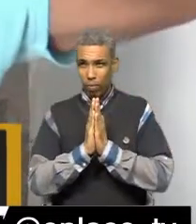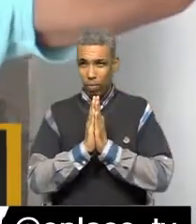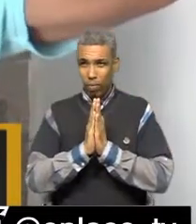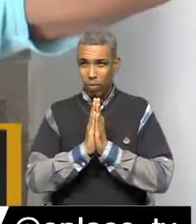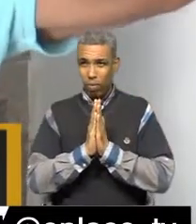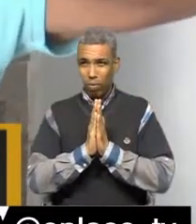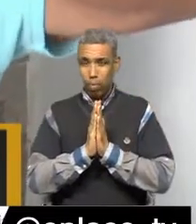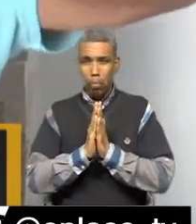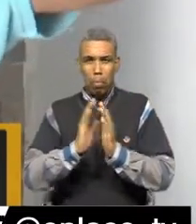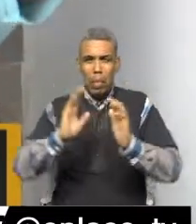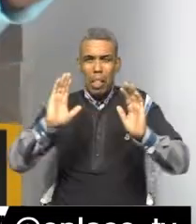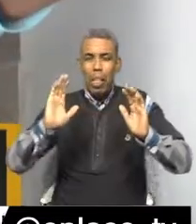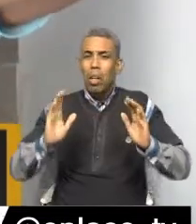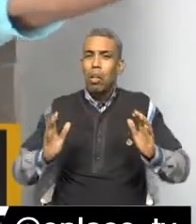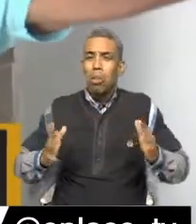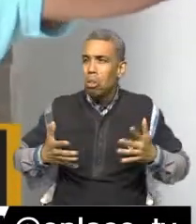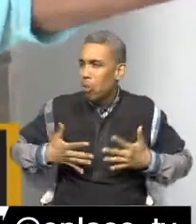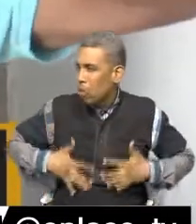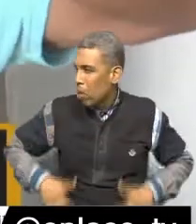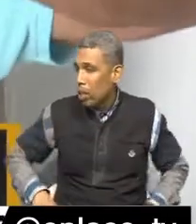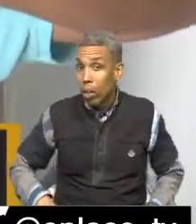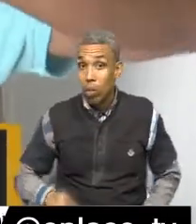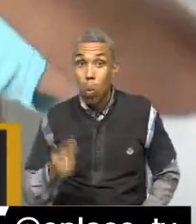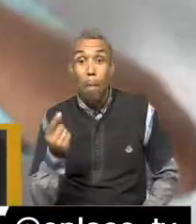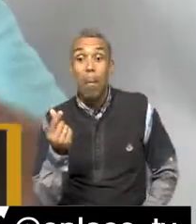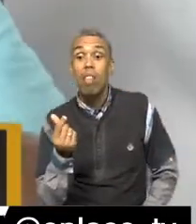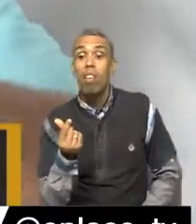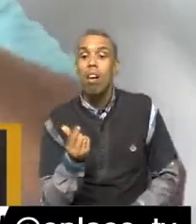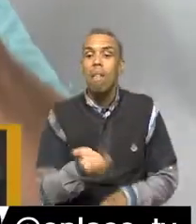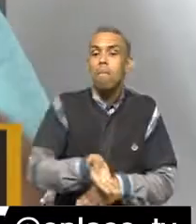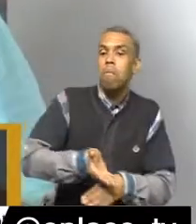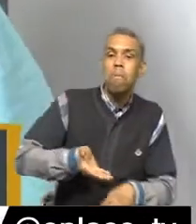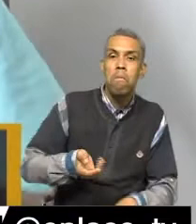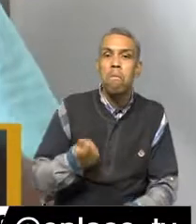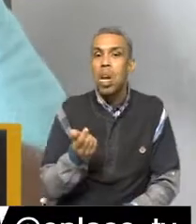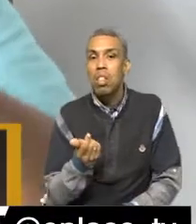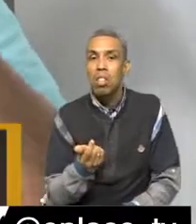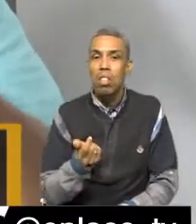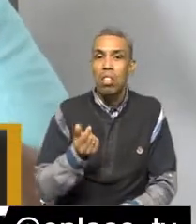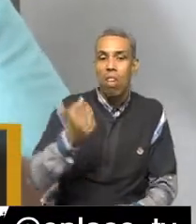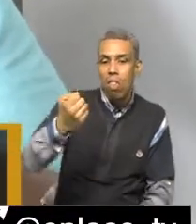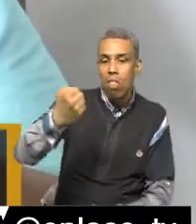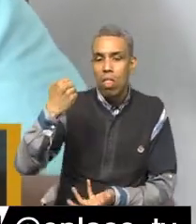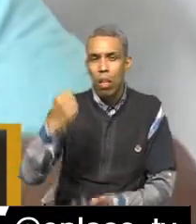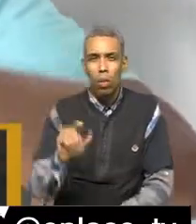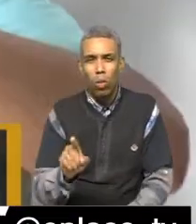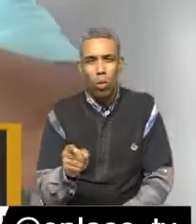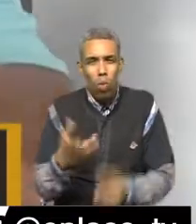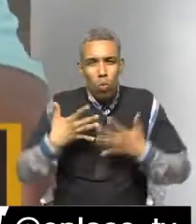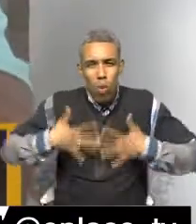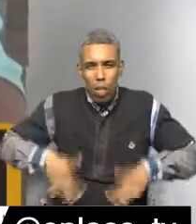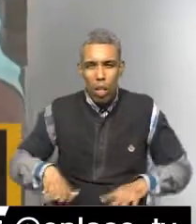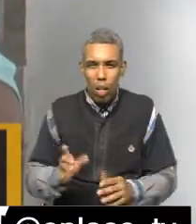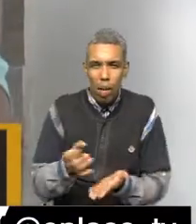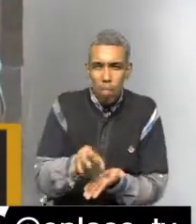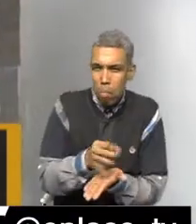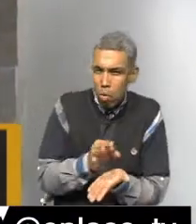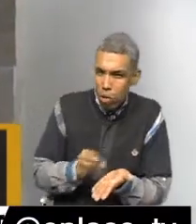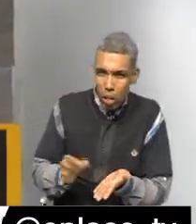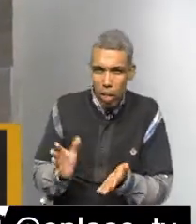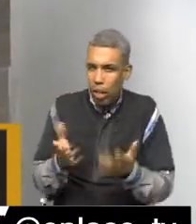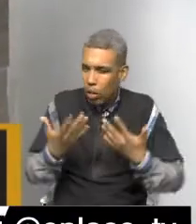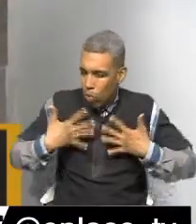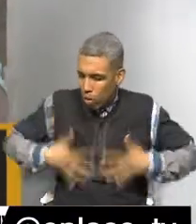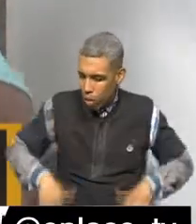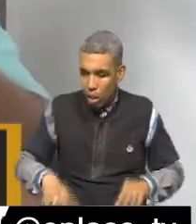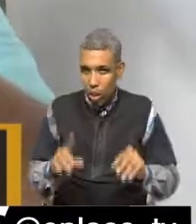sean millones ni no, pero al menos para yo cubrir mis gastos de pasaje